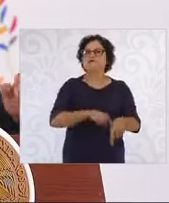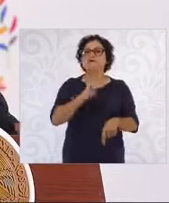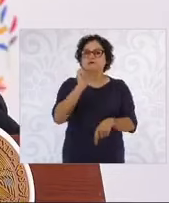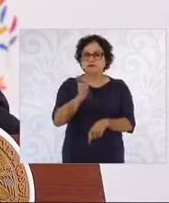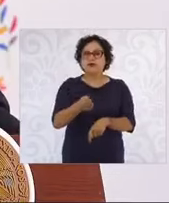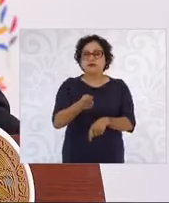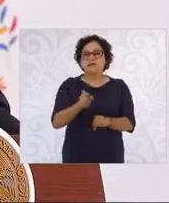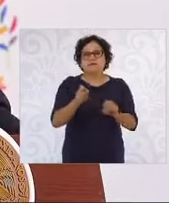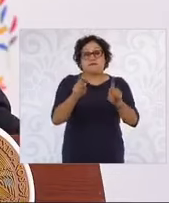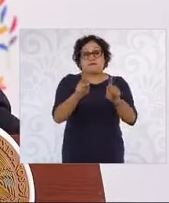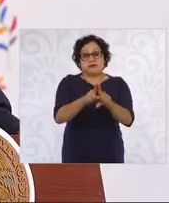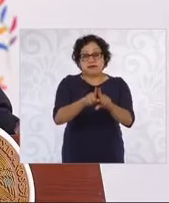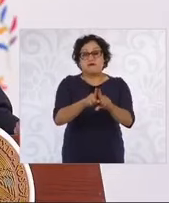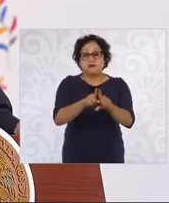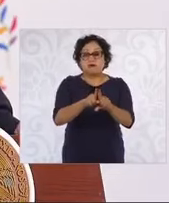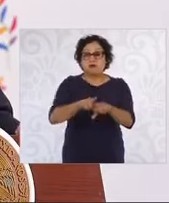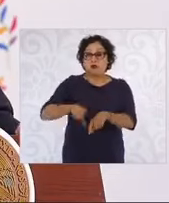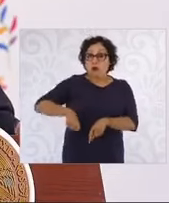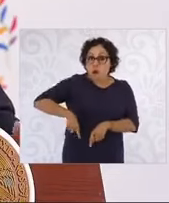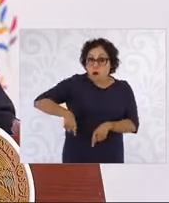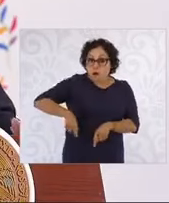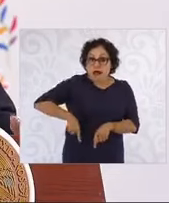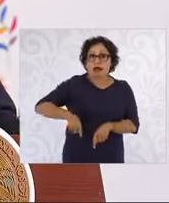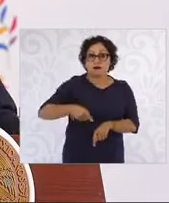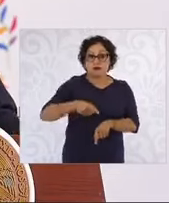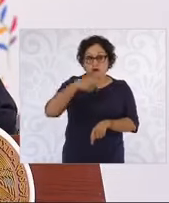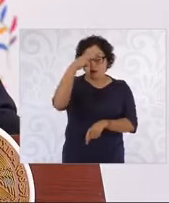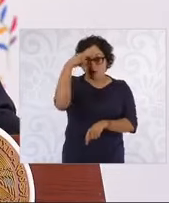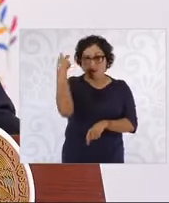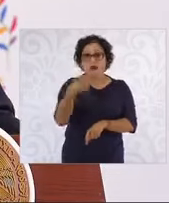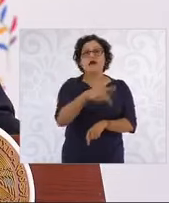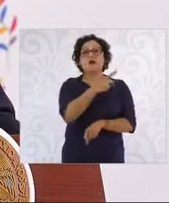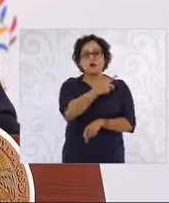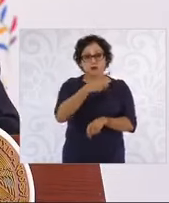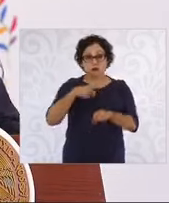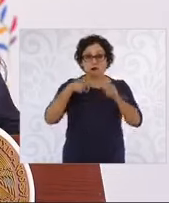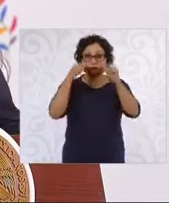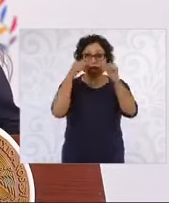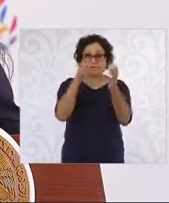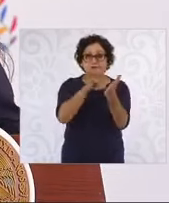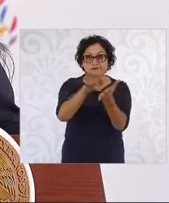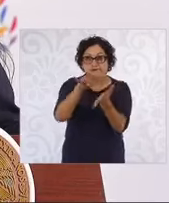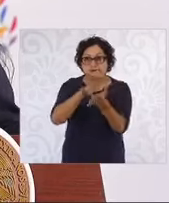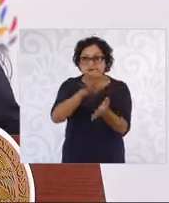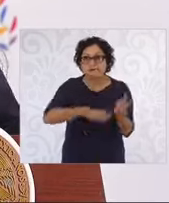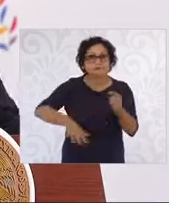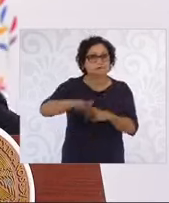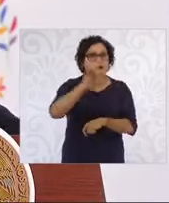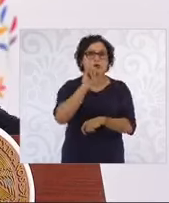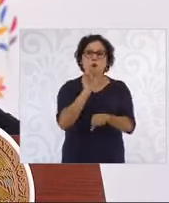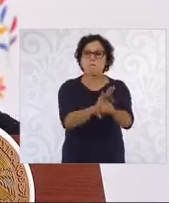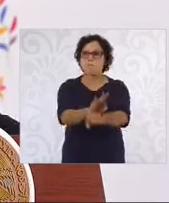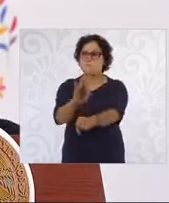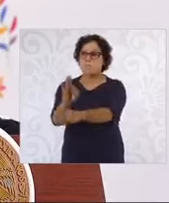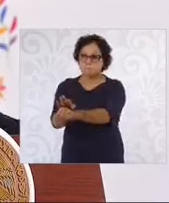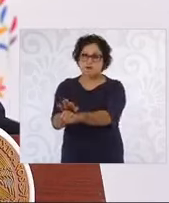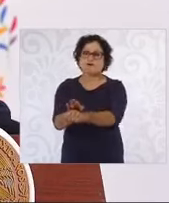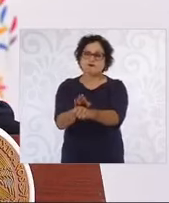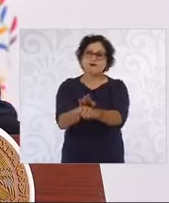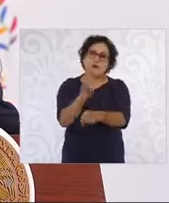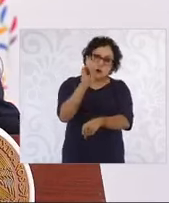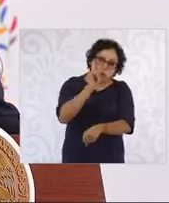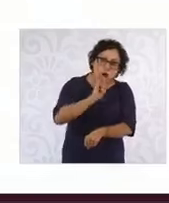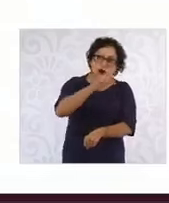del Estado mexicano para garantizar este combate contra las violencias hacia las mujeres, niñas, niños y